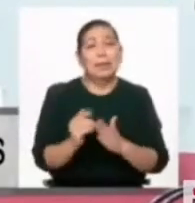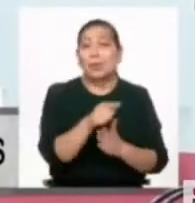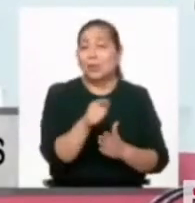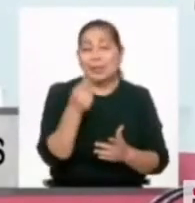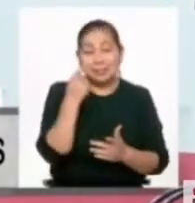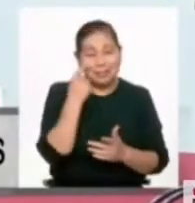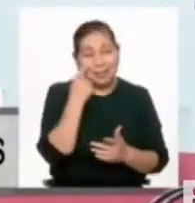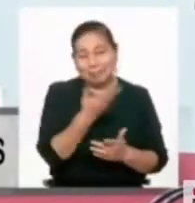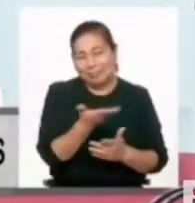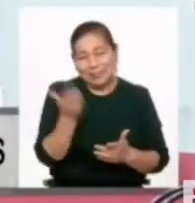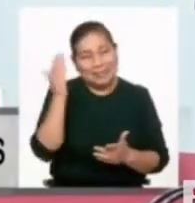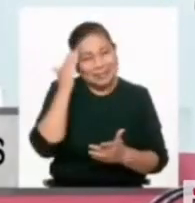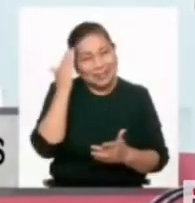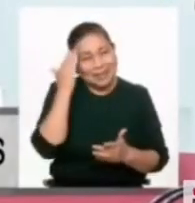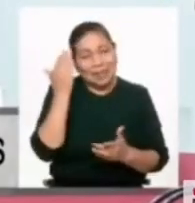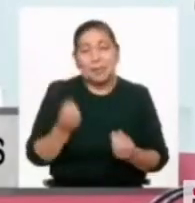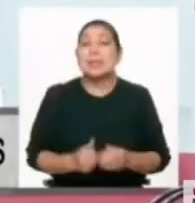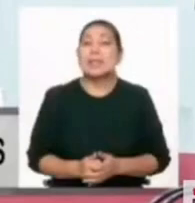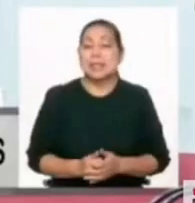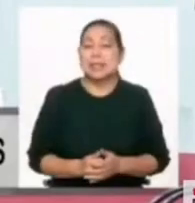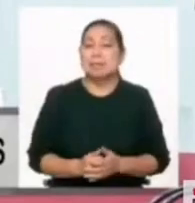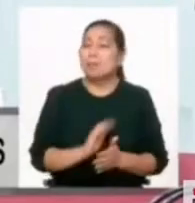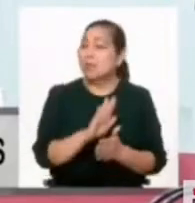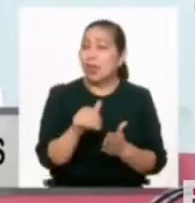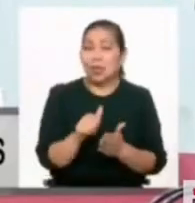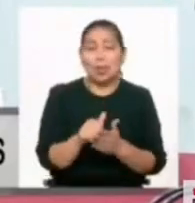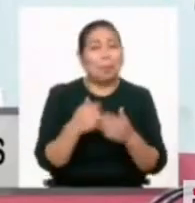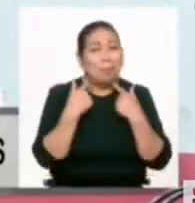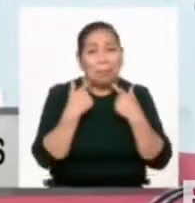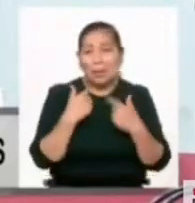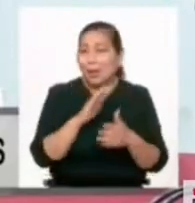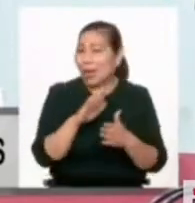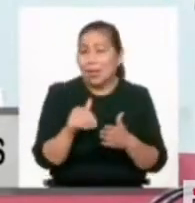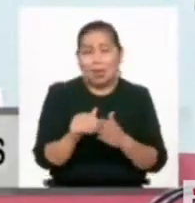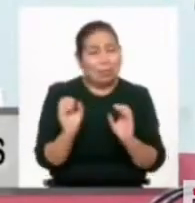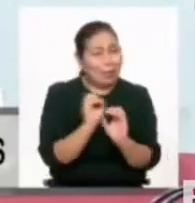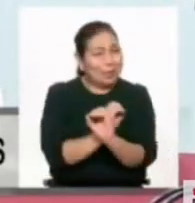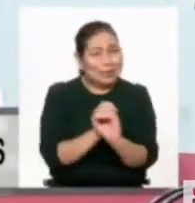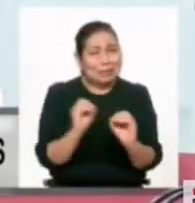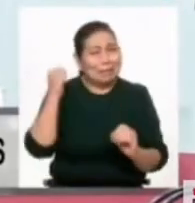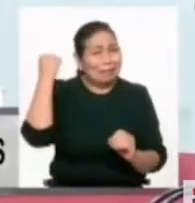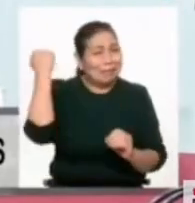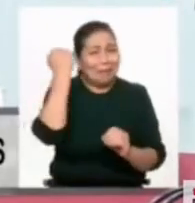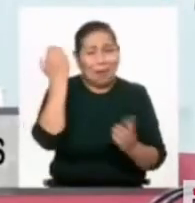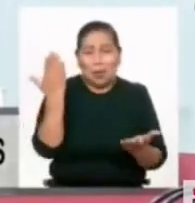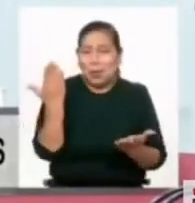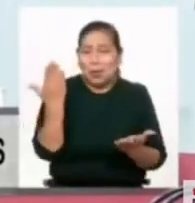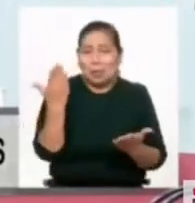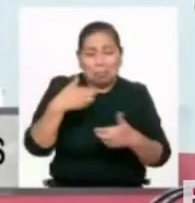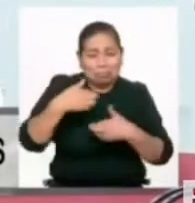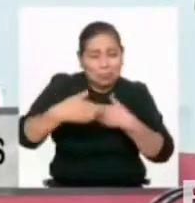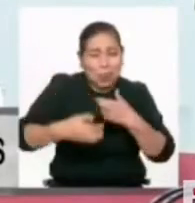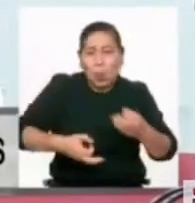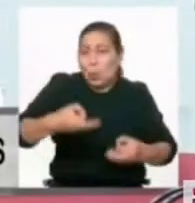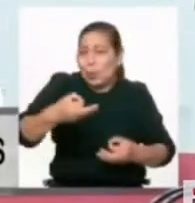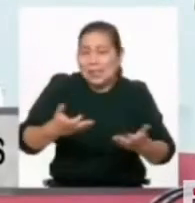que ustedes conocen y que consideran como tales, y toditos perdieron todo y ninguno ganó un solo